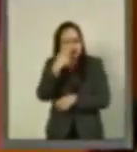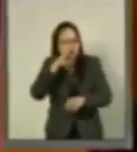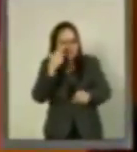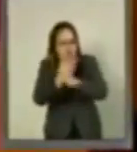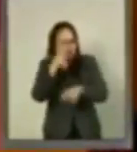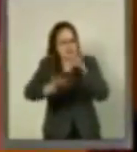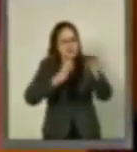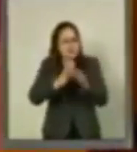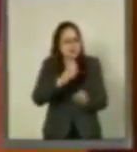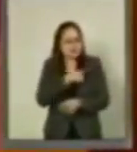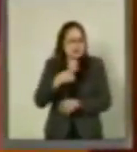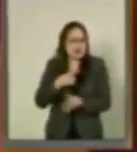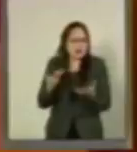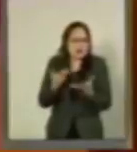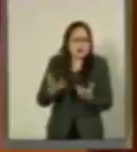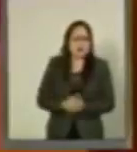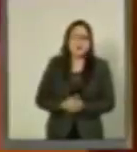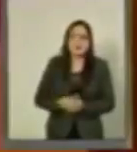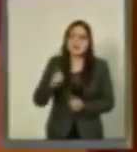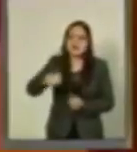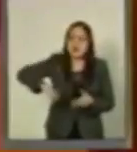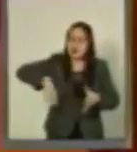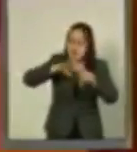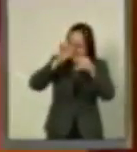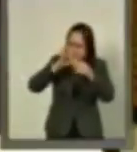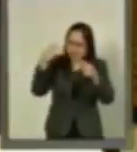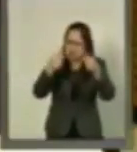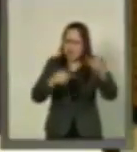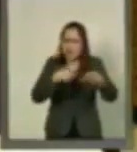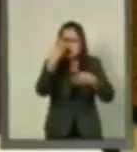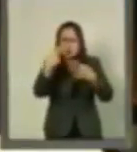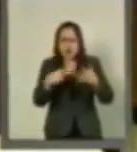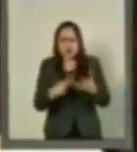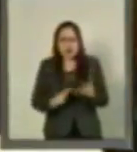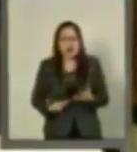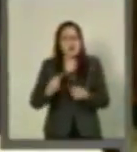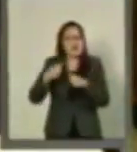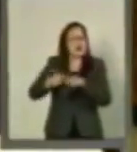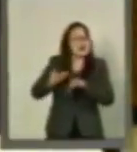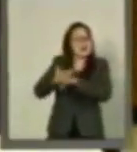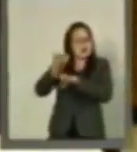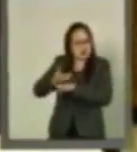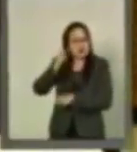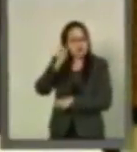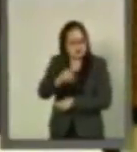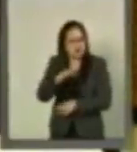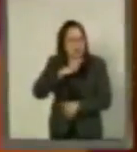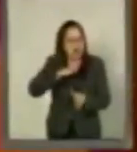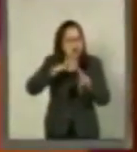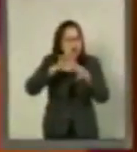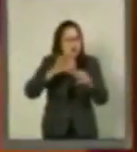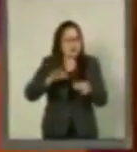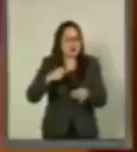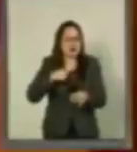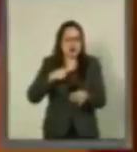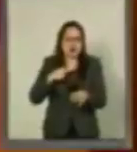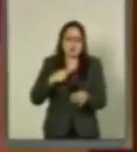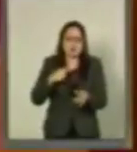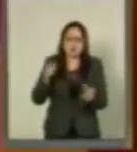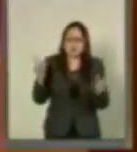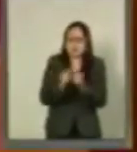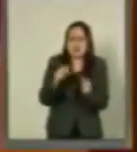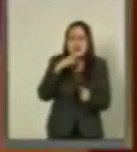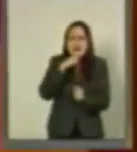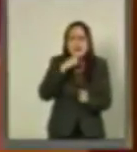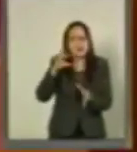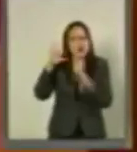de su procuraduría. Usted señaló casos que yo conozco y que provienen de diferentes estados. Y mire, me voy a ahorrar comentarlo para